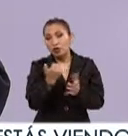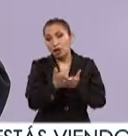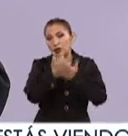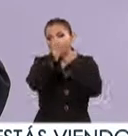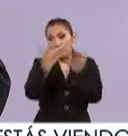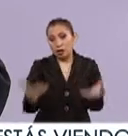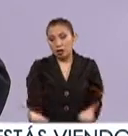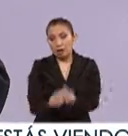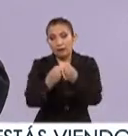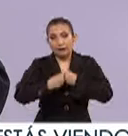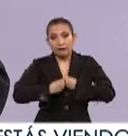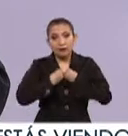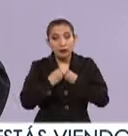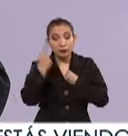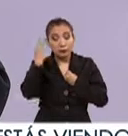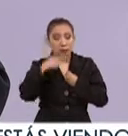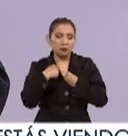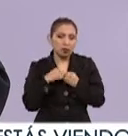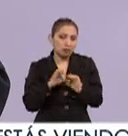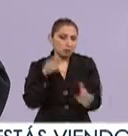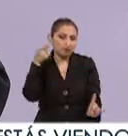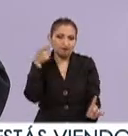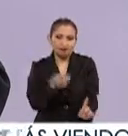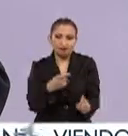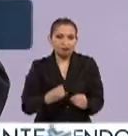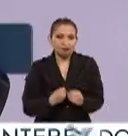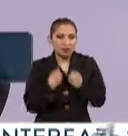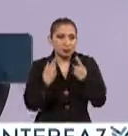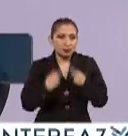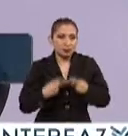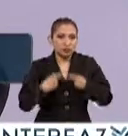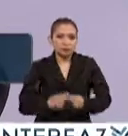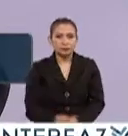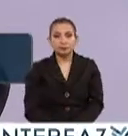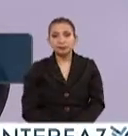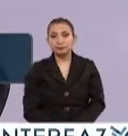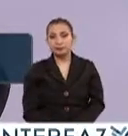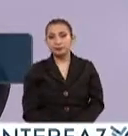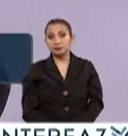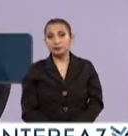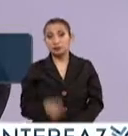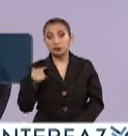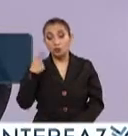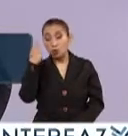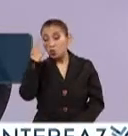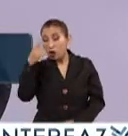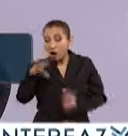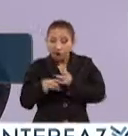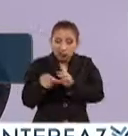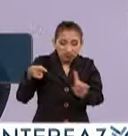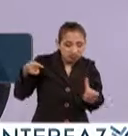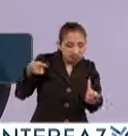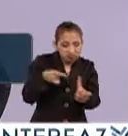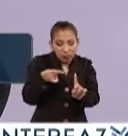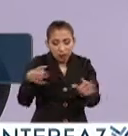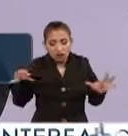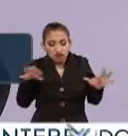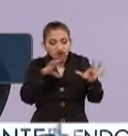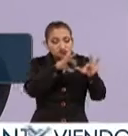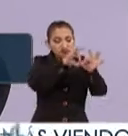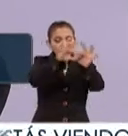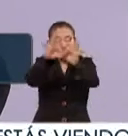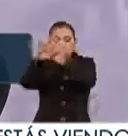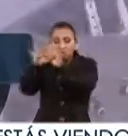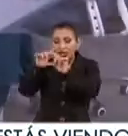ayuda a salvar vidas. Y para mí es lo principal, salvarle la vida a la gente. Claro, creo que acaba de decir un punto medular, esta coordinación con